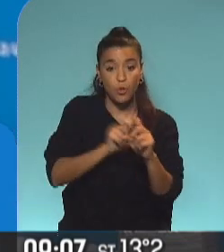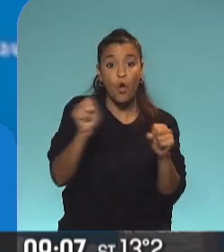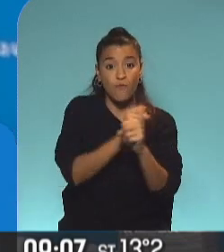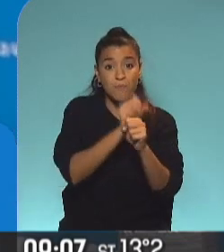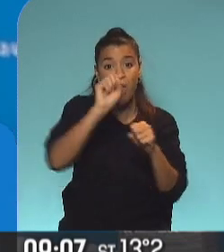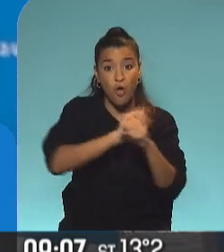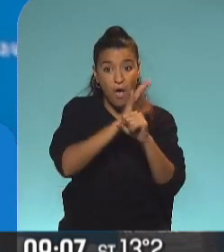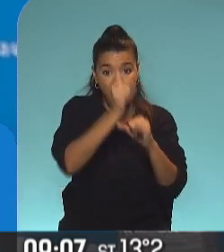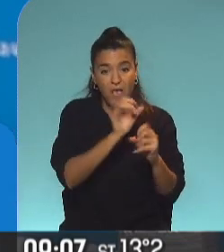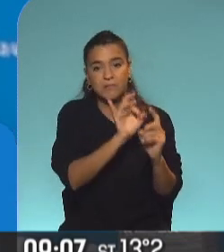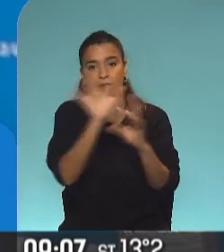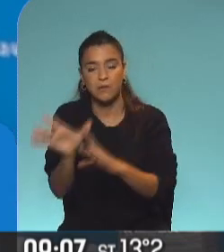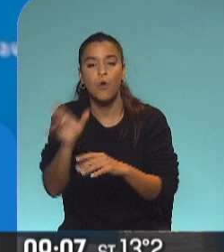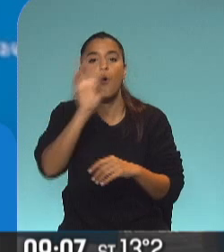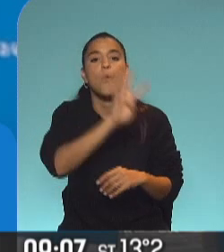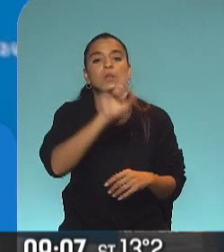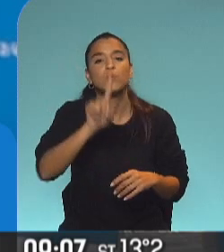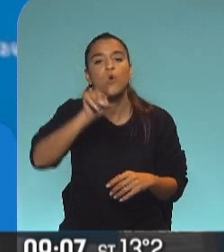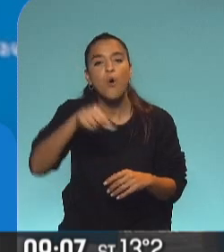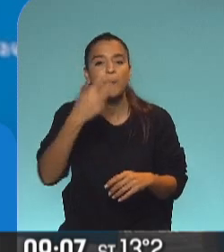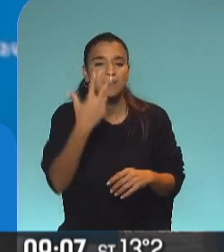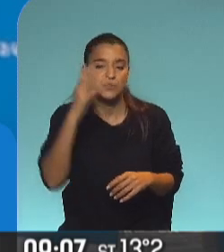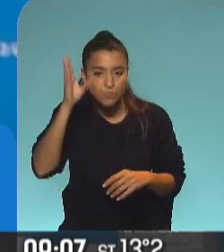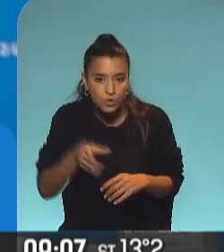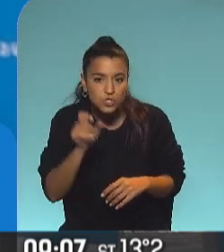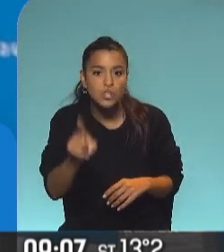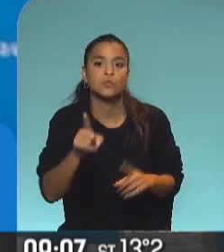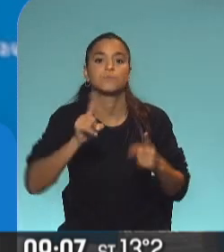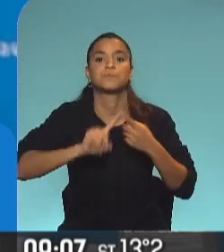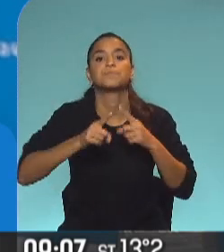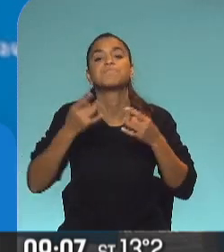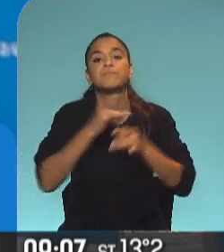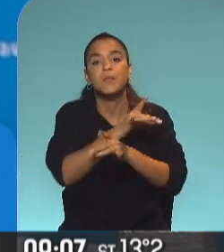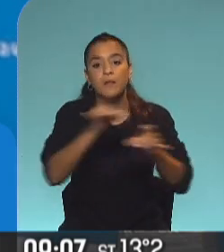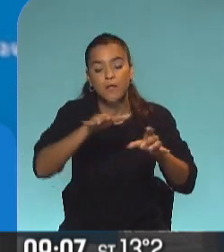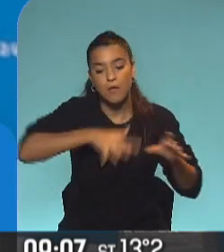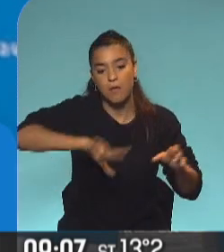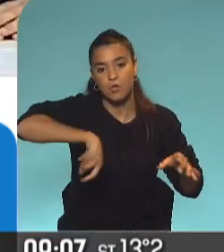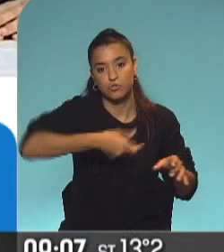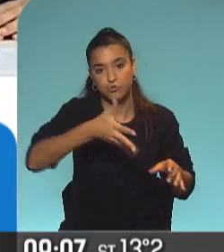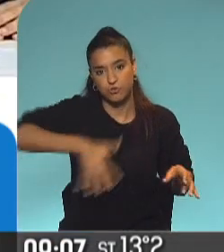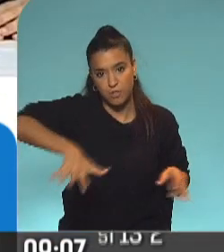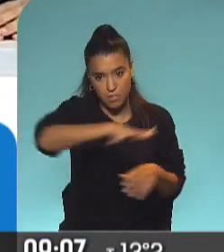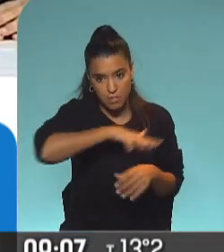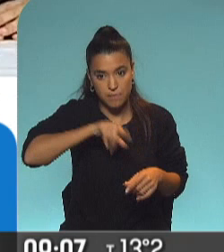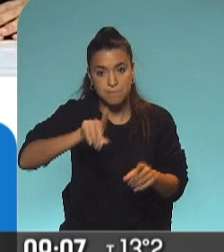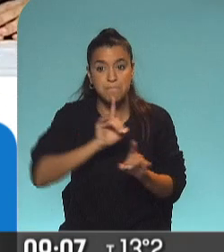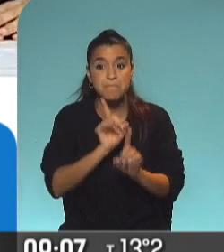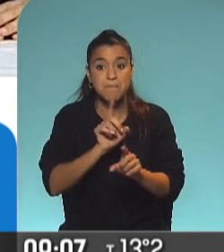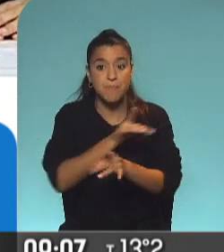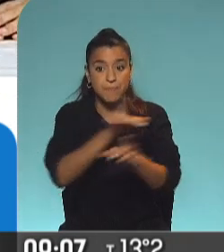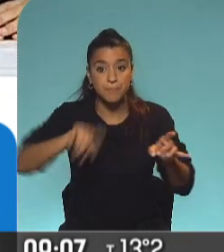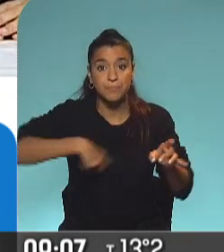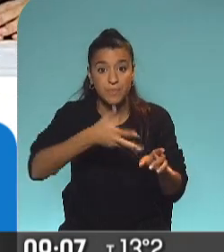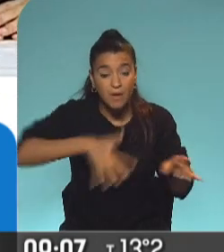de coronavirus, y en un 41,3% está relacionado con transmisión comunitaria. Esta transmisión comunitaria